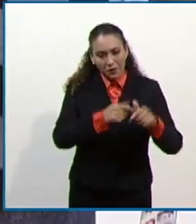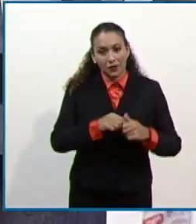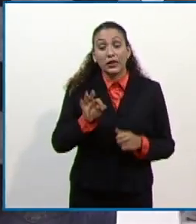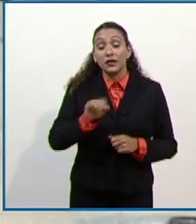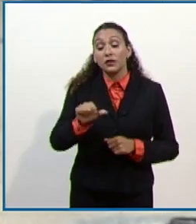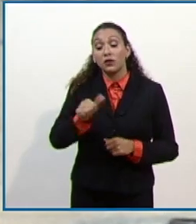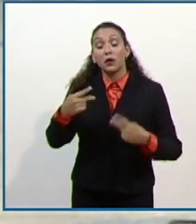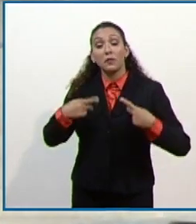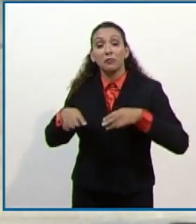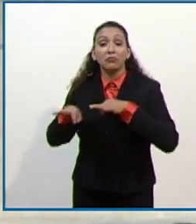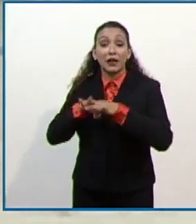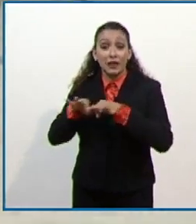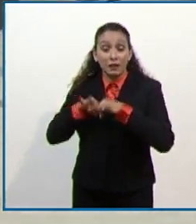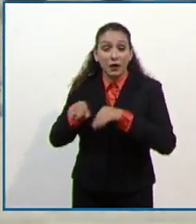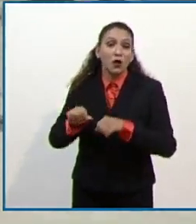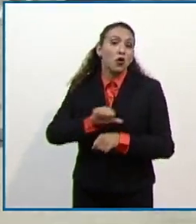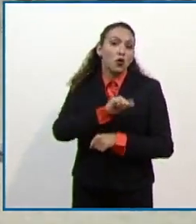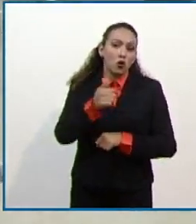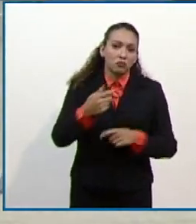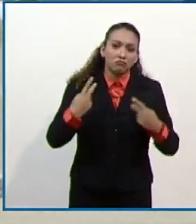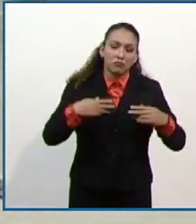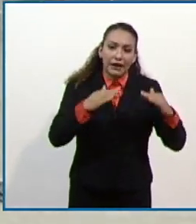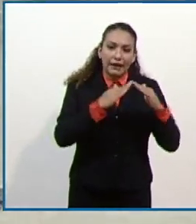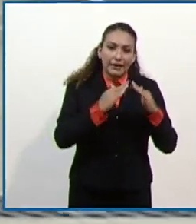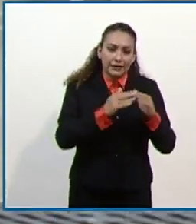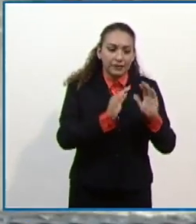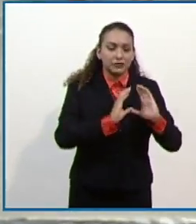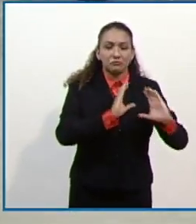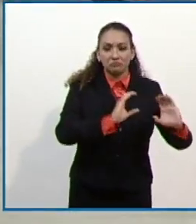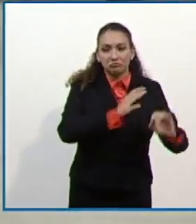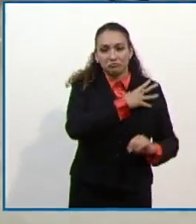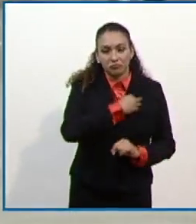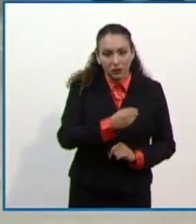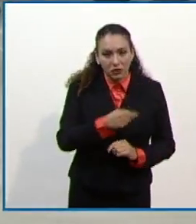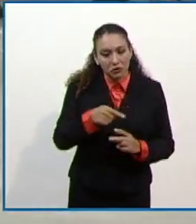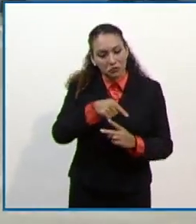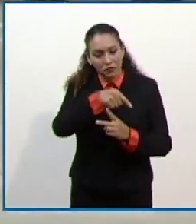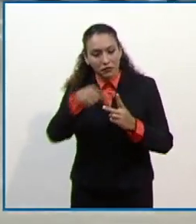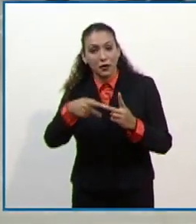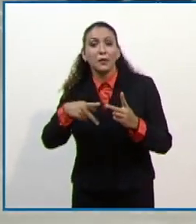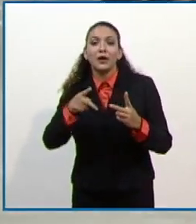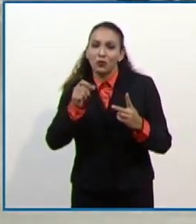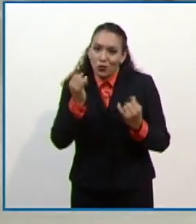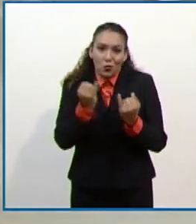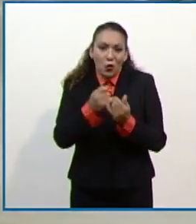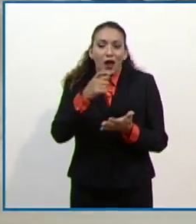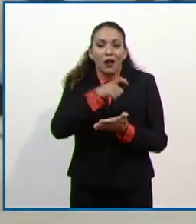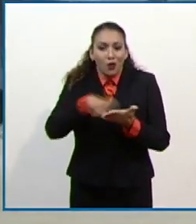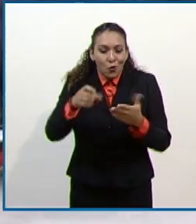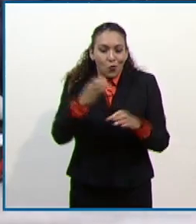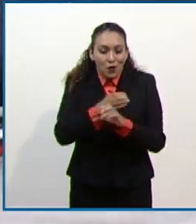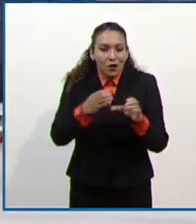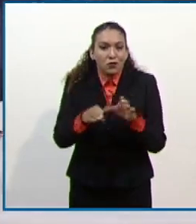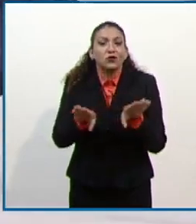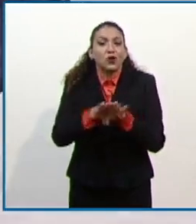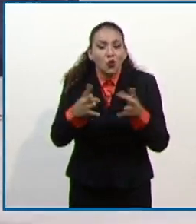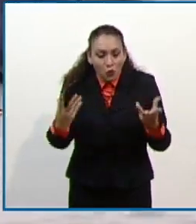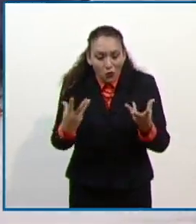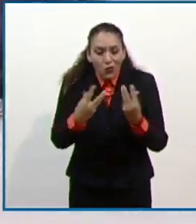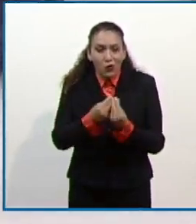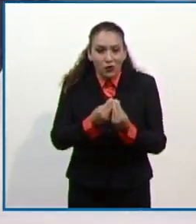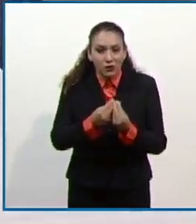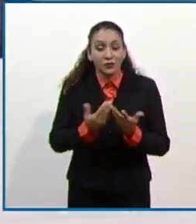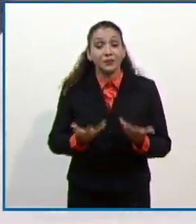del hogar y al cuidado de los hijos, también es cierto que constituye un reclamo patrimonial y ante el fallecimiento del cónyuge que la